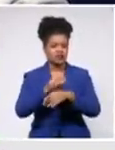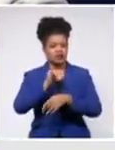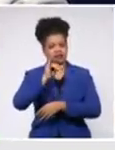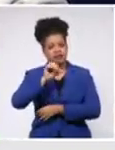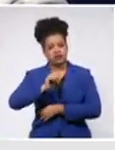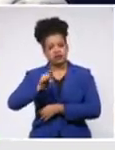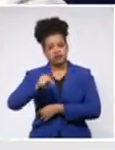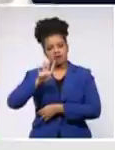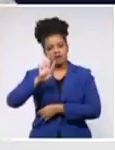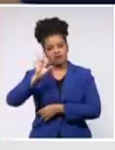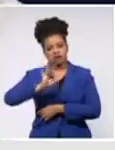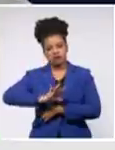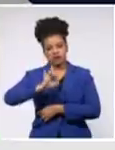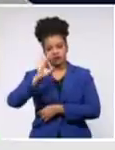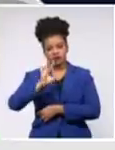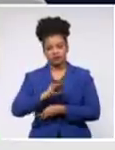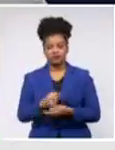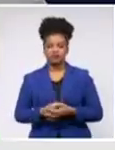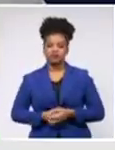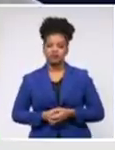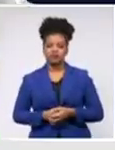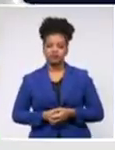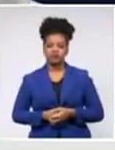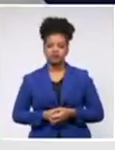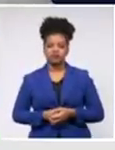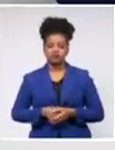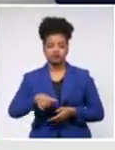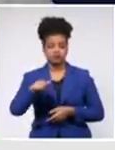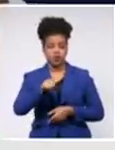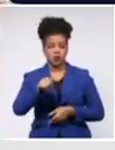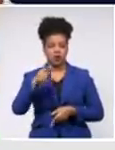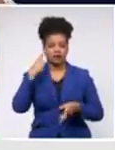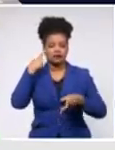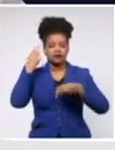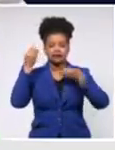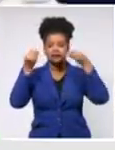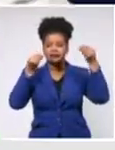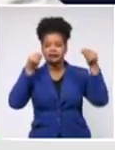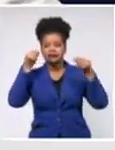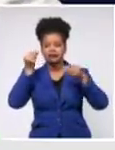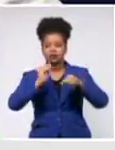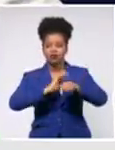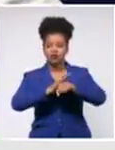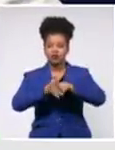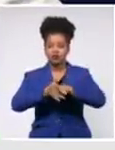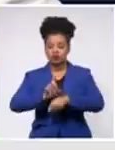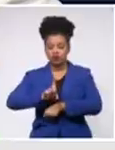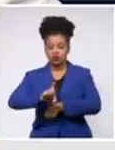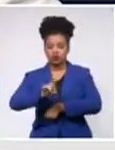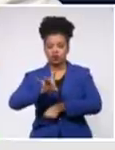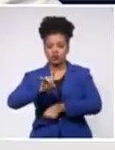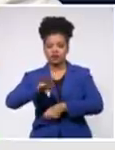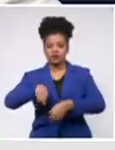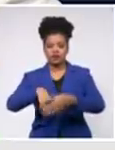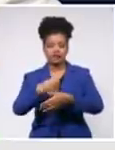60,4%. Y si lo analizamos cómo se ha comportado en los últimos 15 días, pues